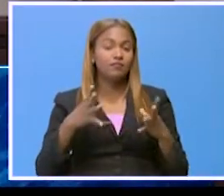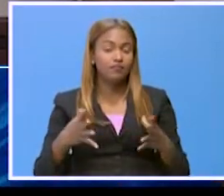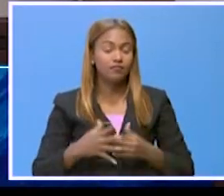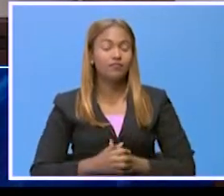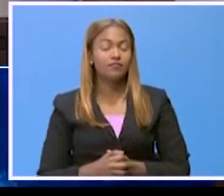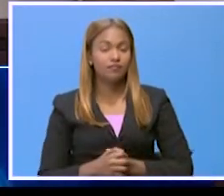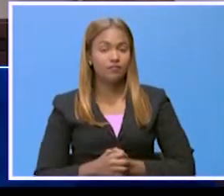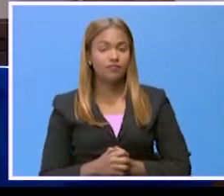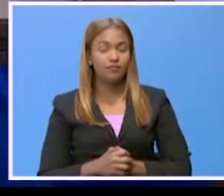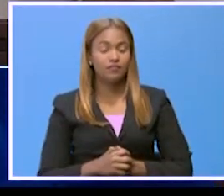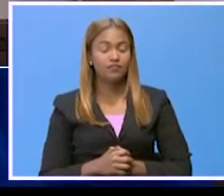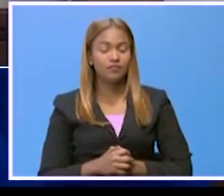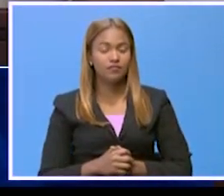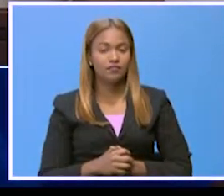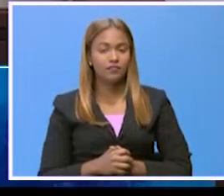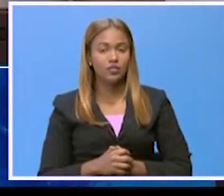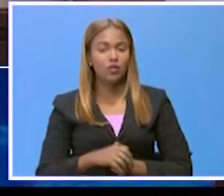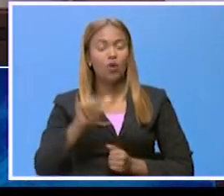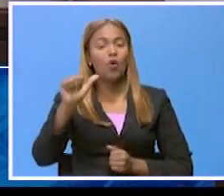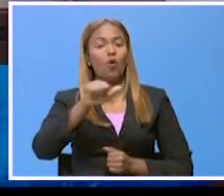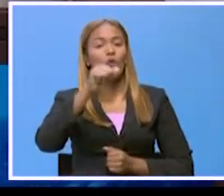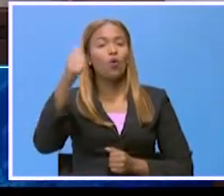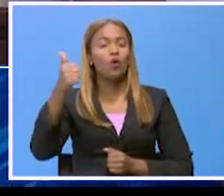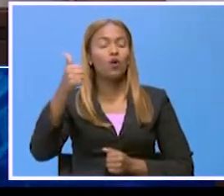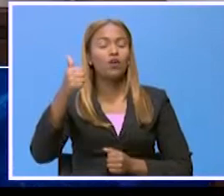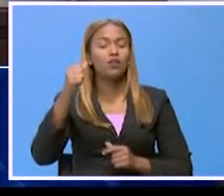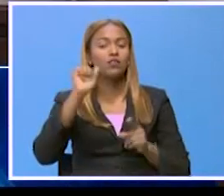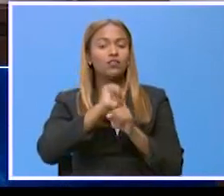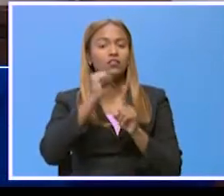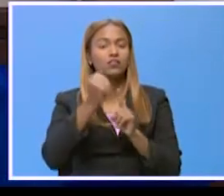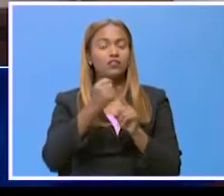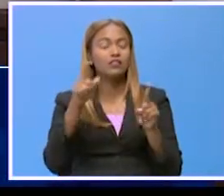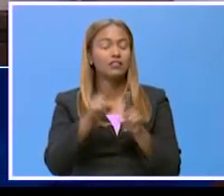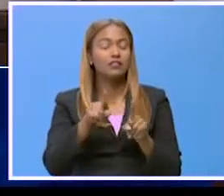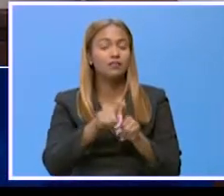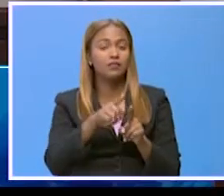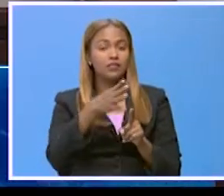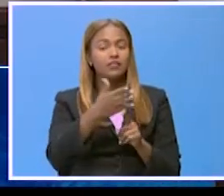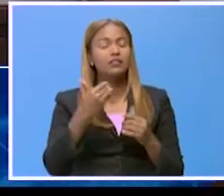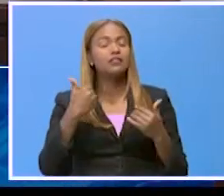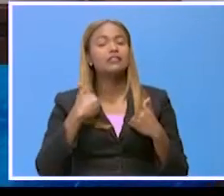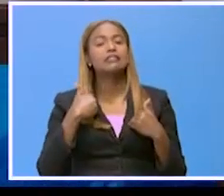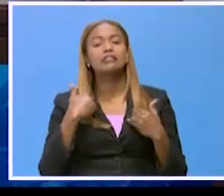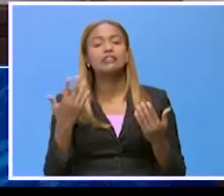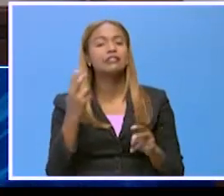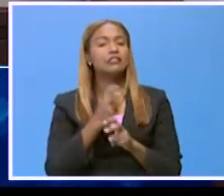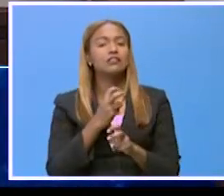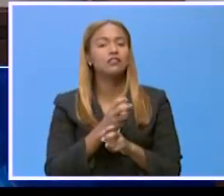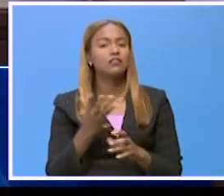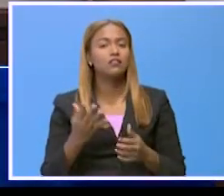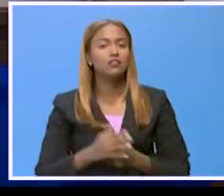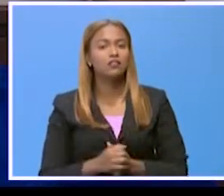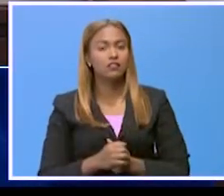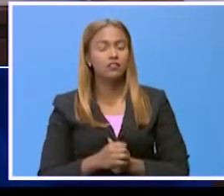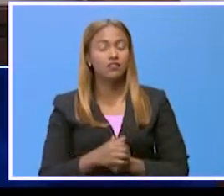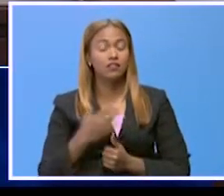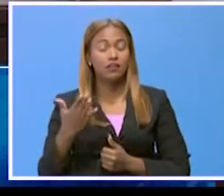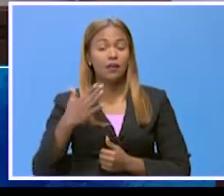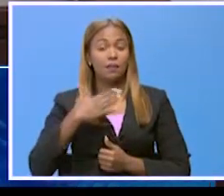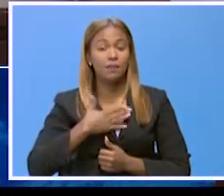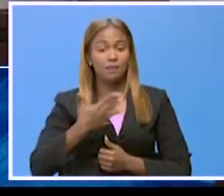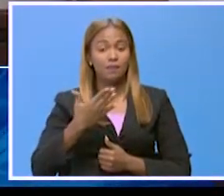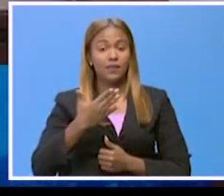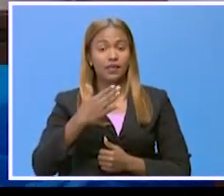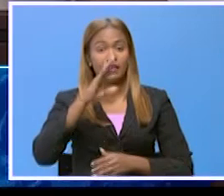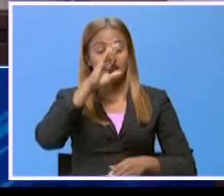para cualquier ser humano otro de los momentos muy difíciles que vivimos fue el que mi nieto y